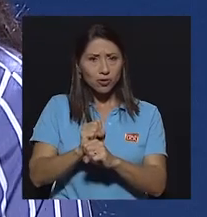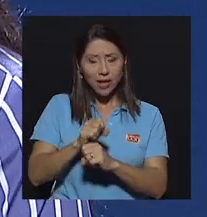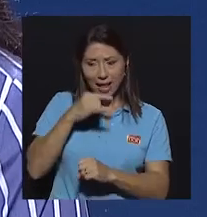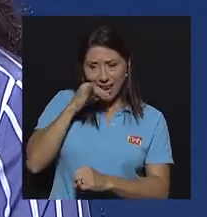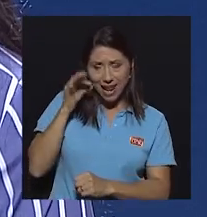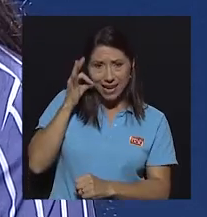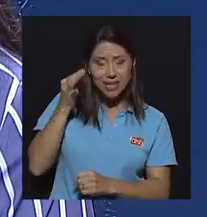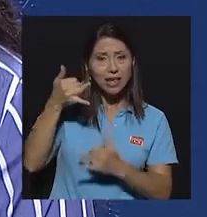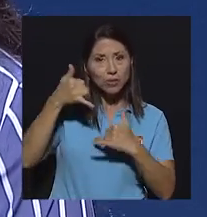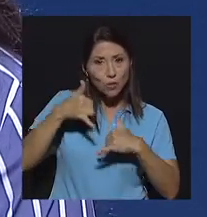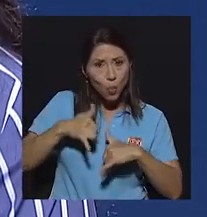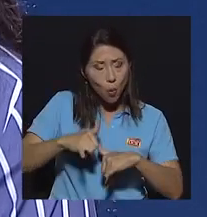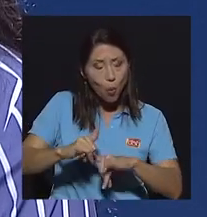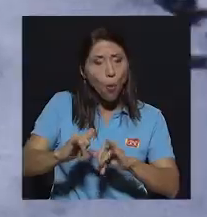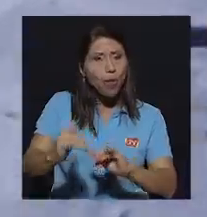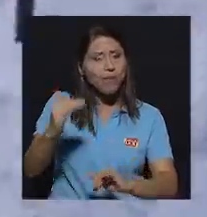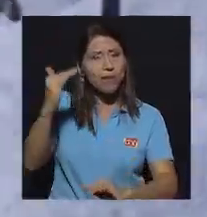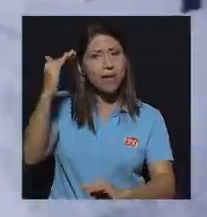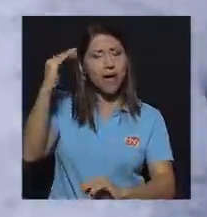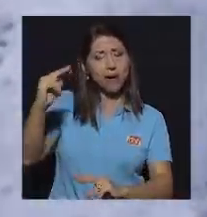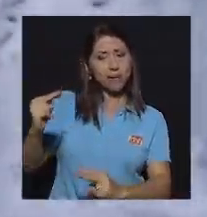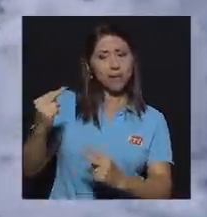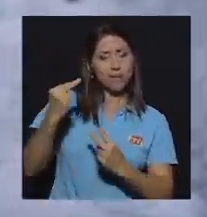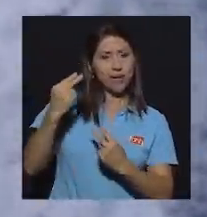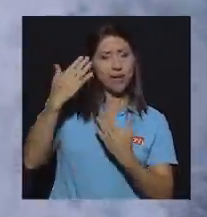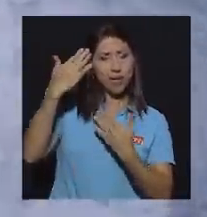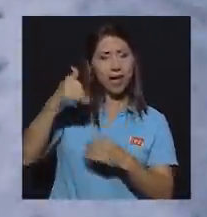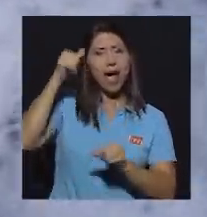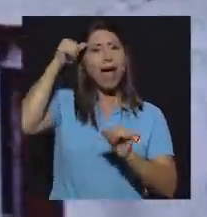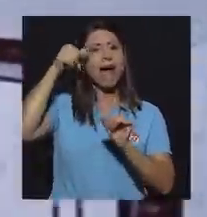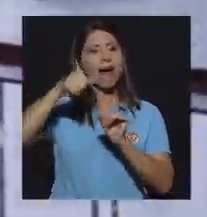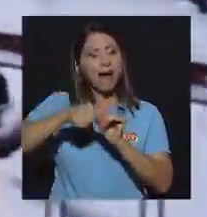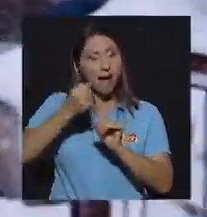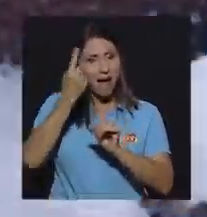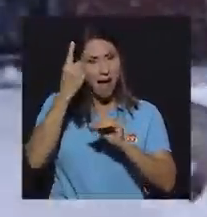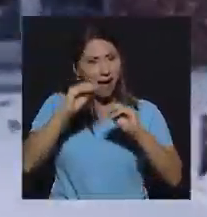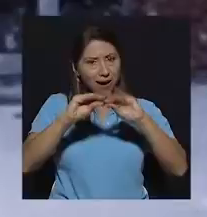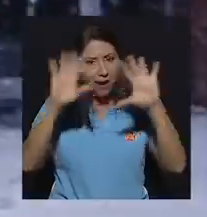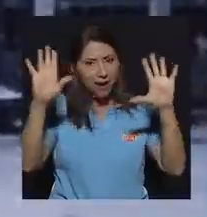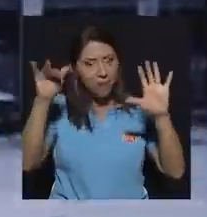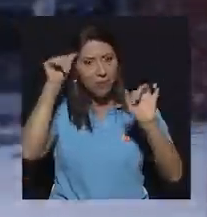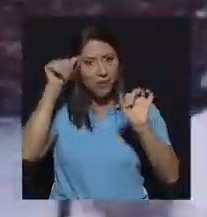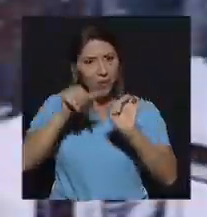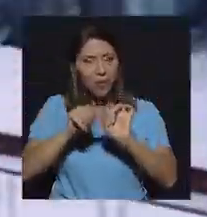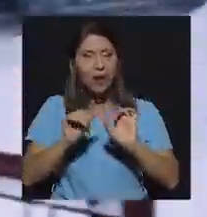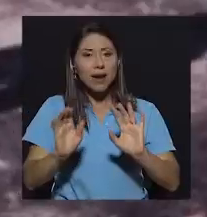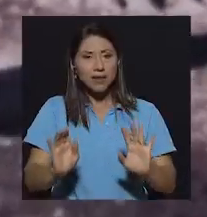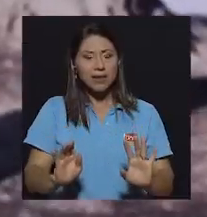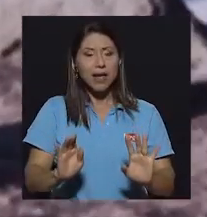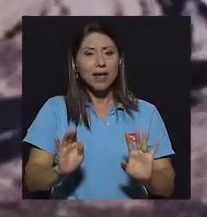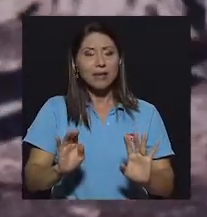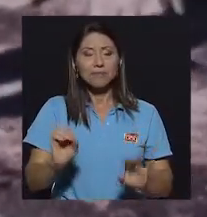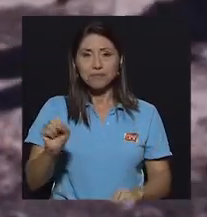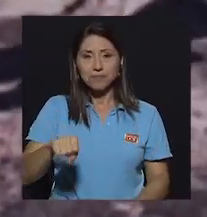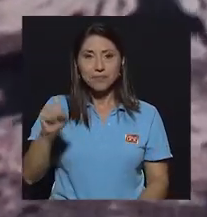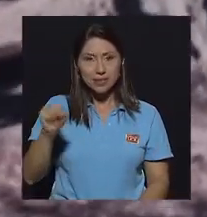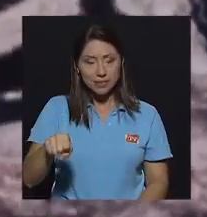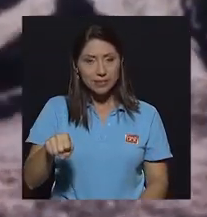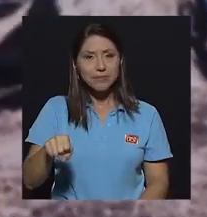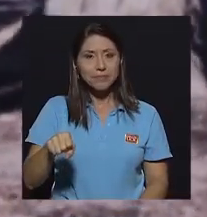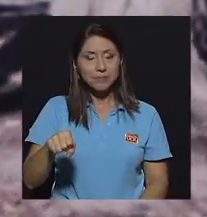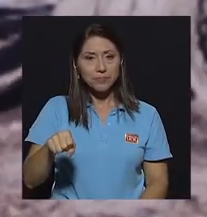Ella todavía como que tiene muy claro, o sea, cuando me ve, me recuerda claramente y pues